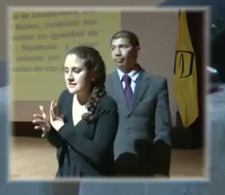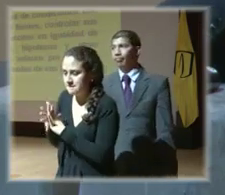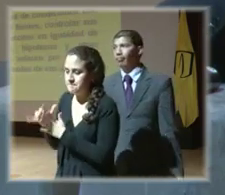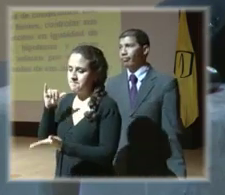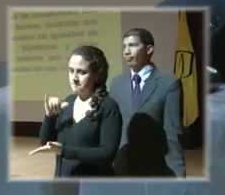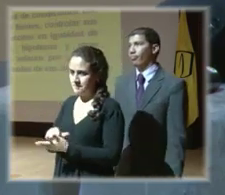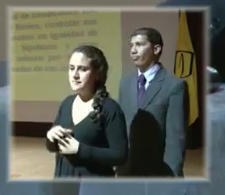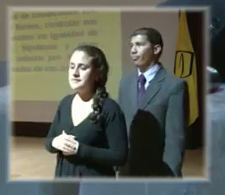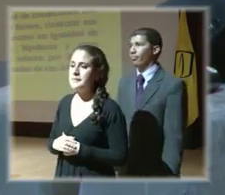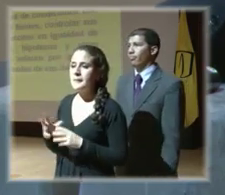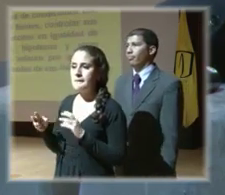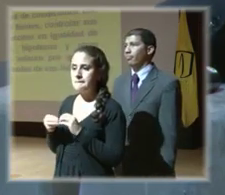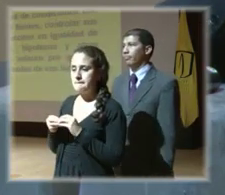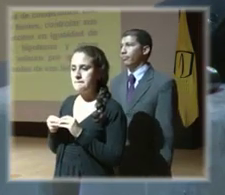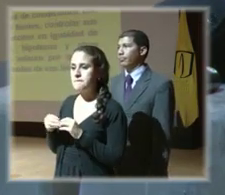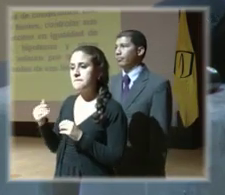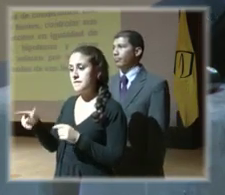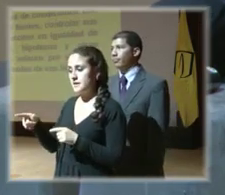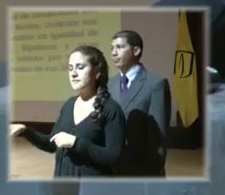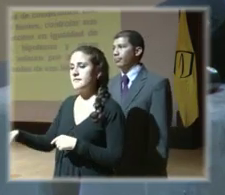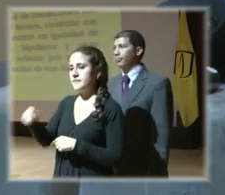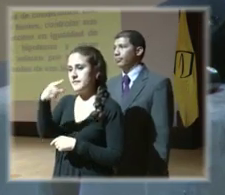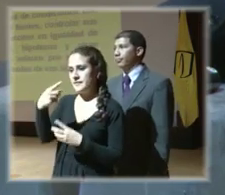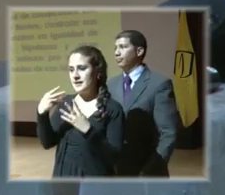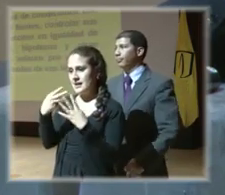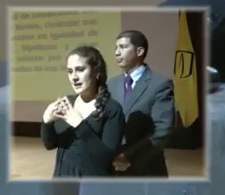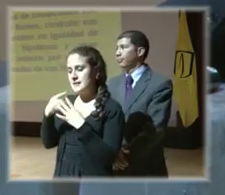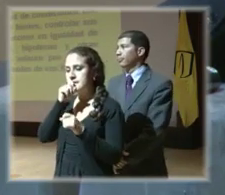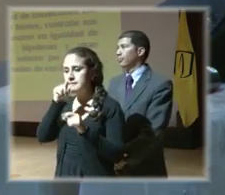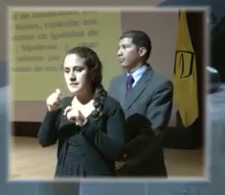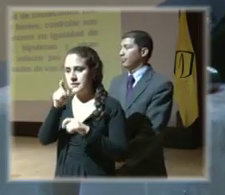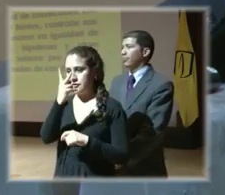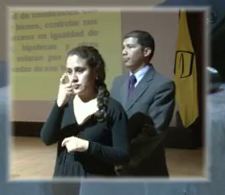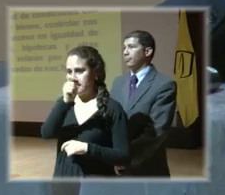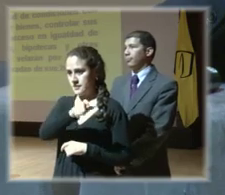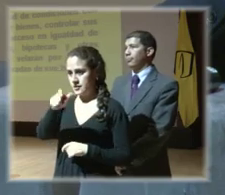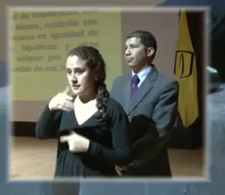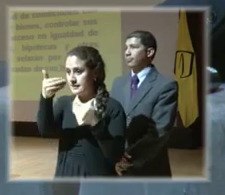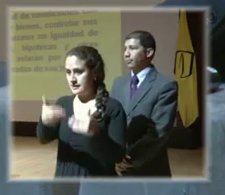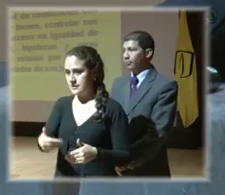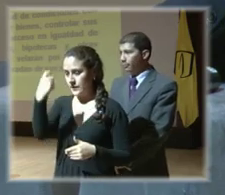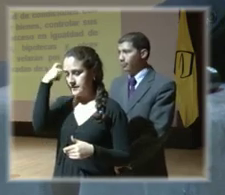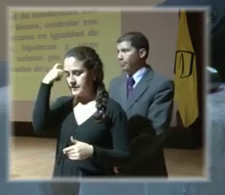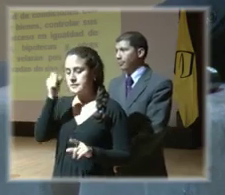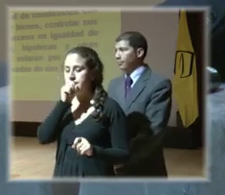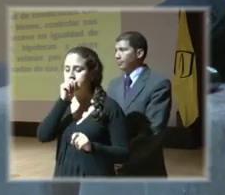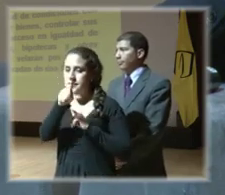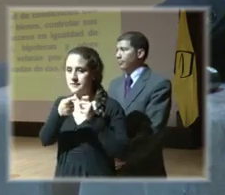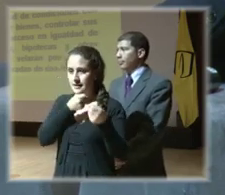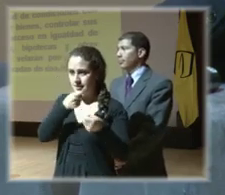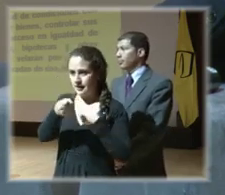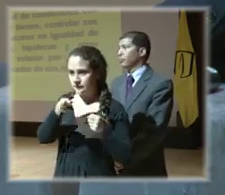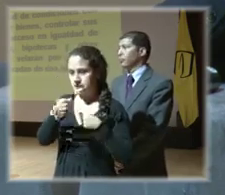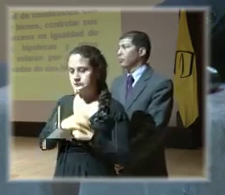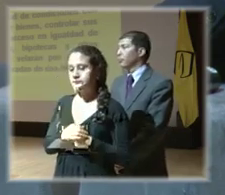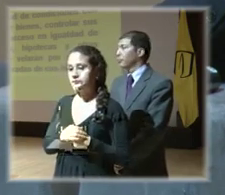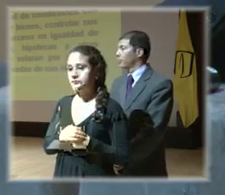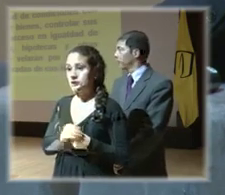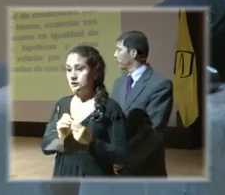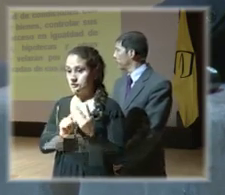Y entonces fueron a la cárcel y entrevistaron a dos personas con discapacidad intelectual. Uno de